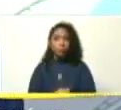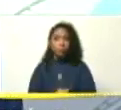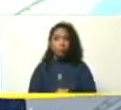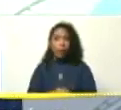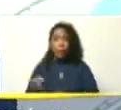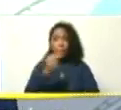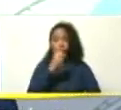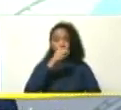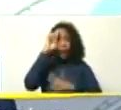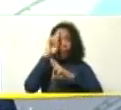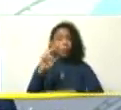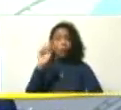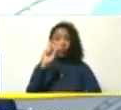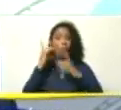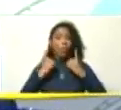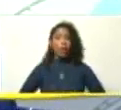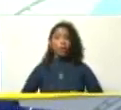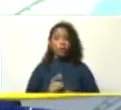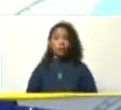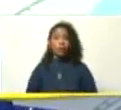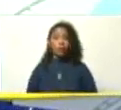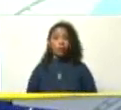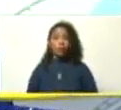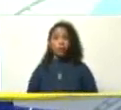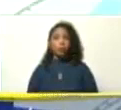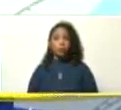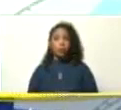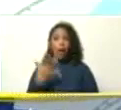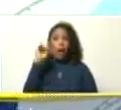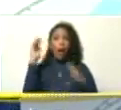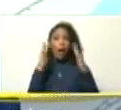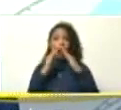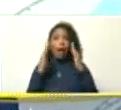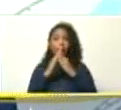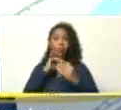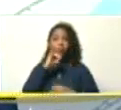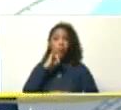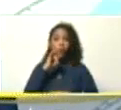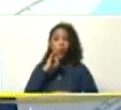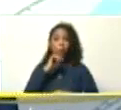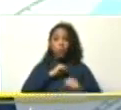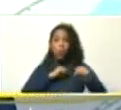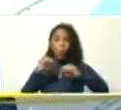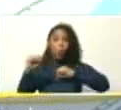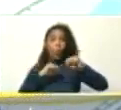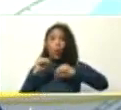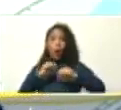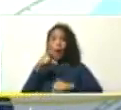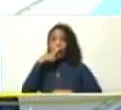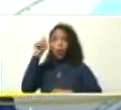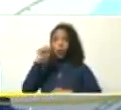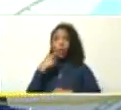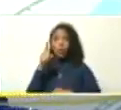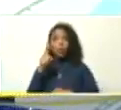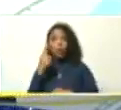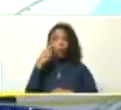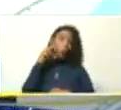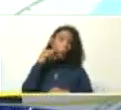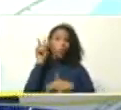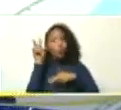Periodista que se respete no descansa. Está a la casa de la noticia, del gesto, ¿no? Que Maduro hizo así, que Maduro hizo